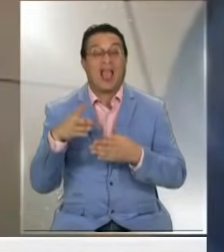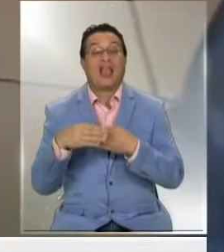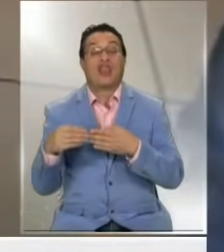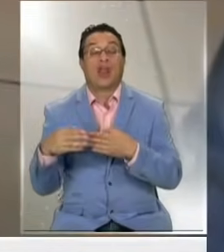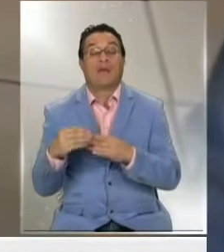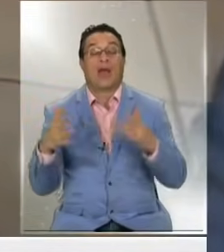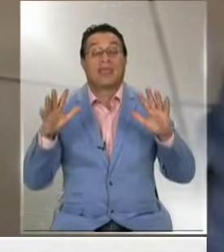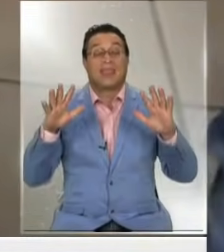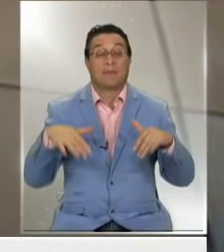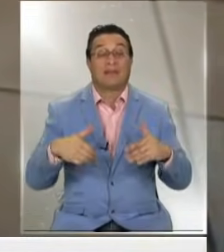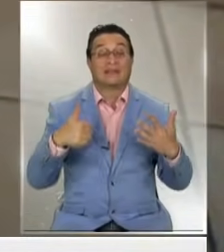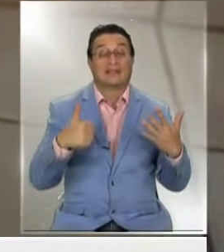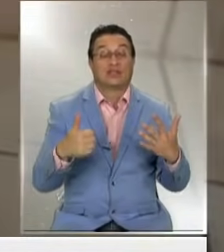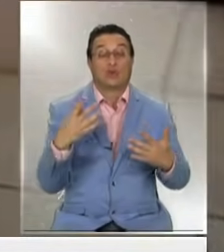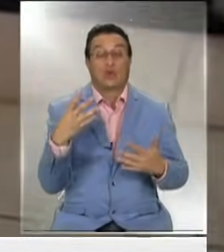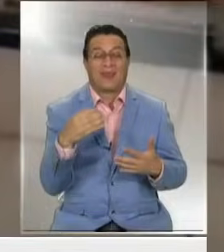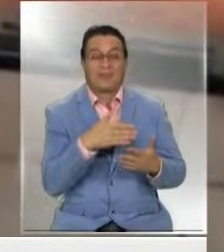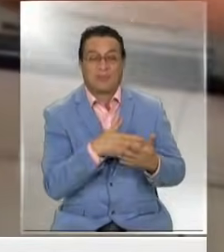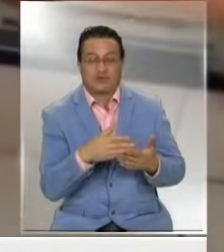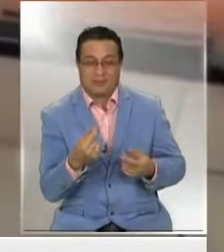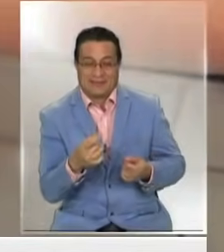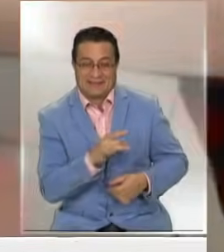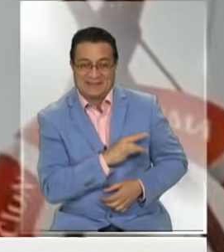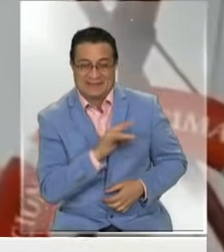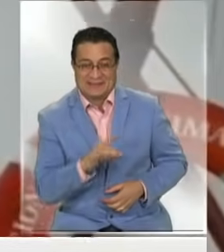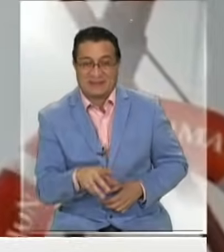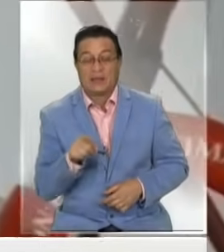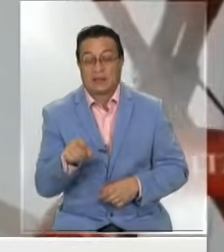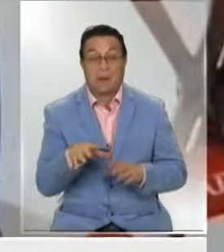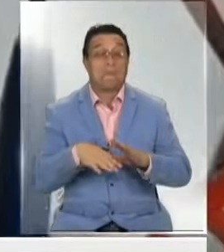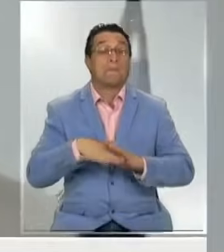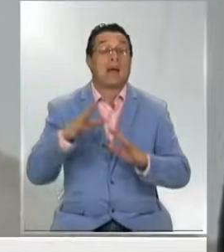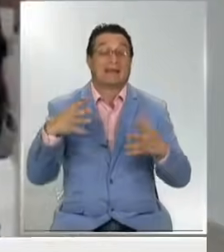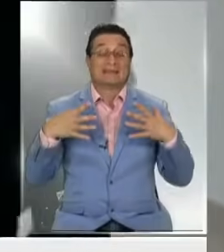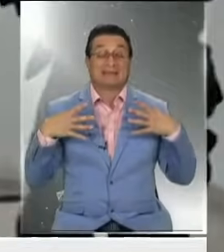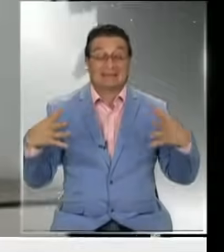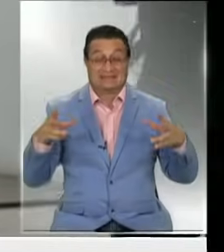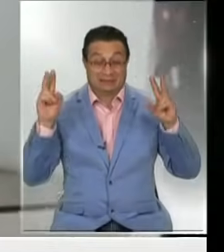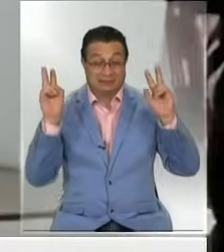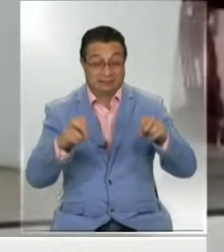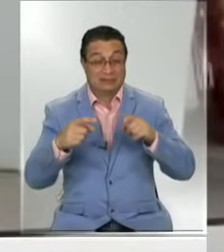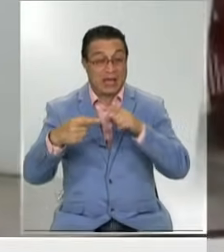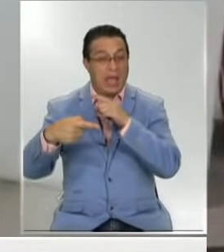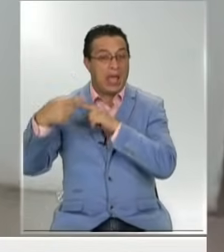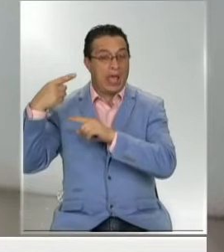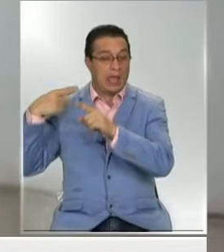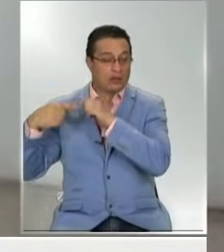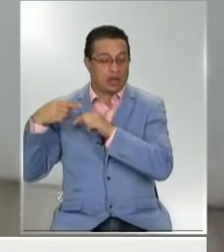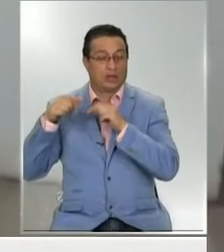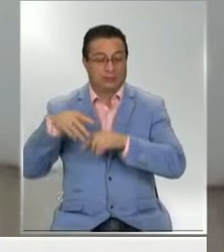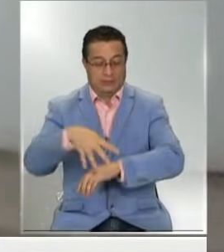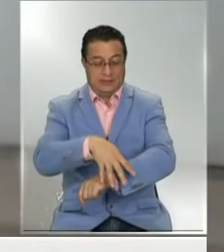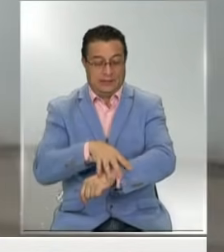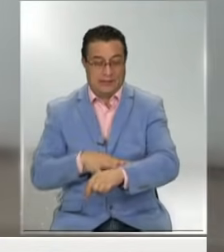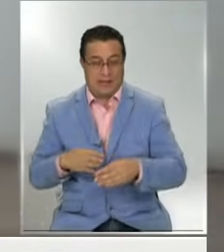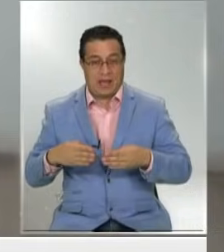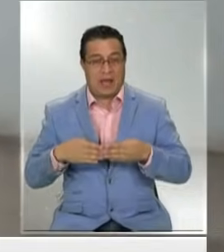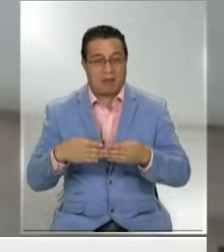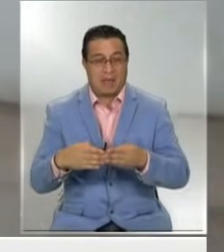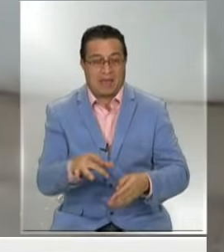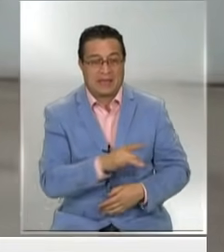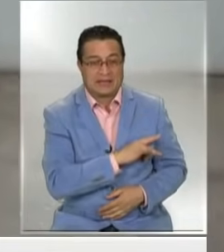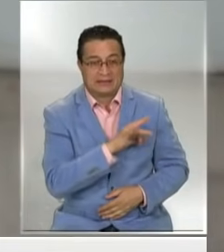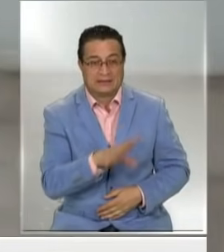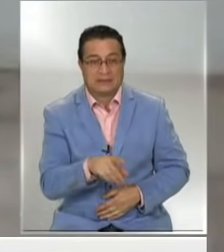10.640 millones de pesos y representa la mayor incautación de la historia efectuada por la Armada de Chile